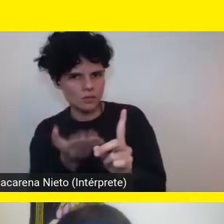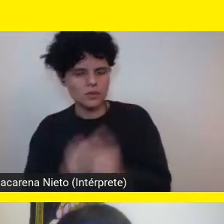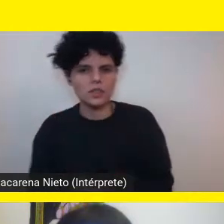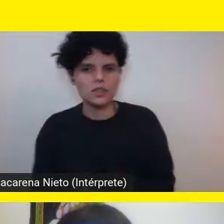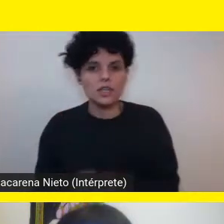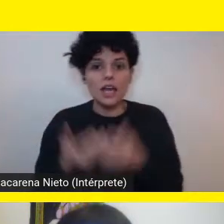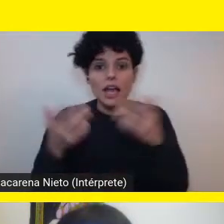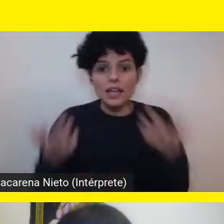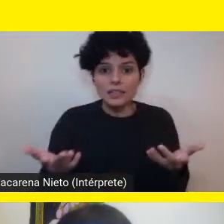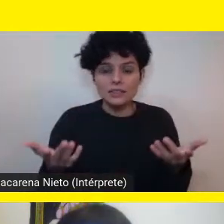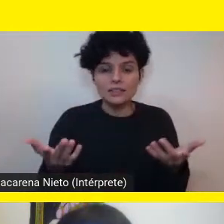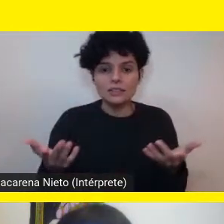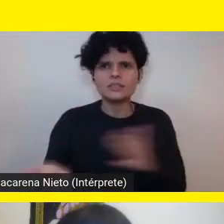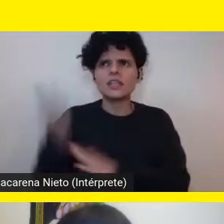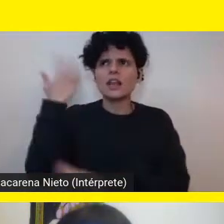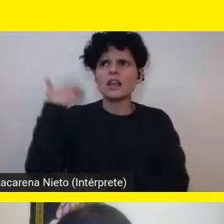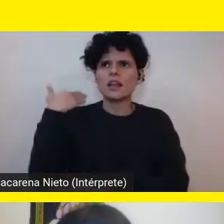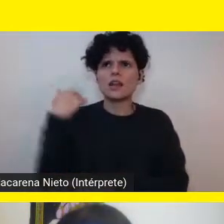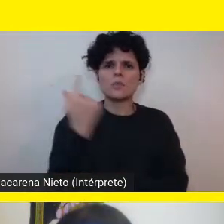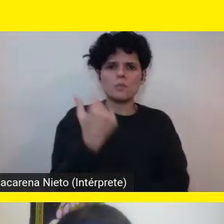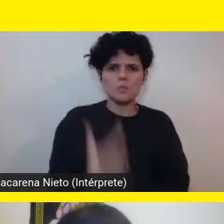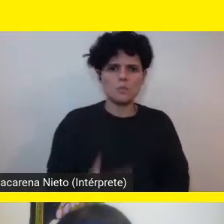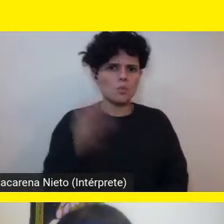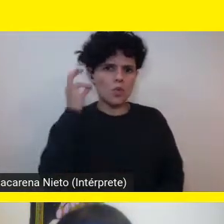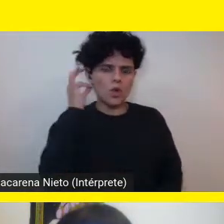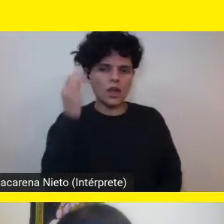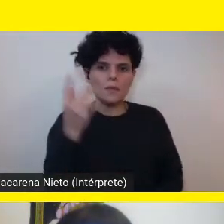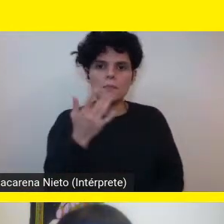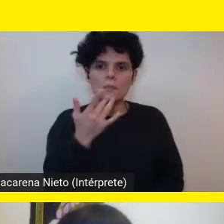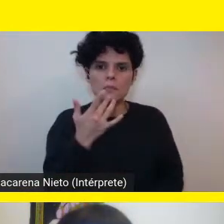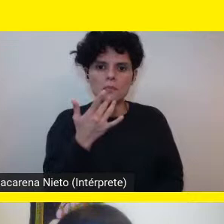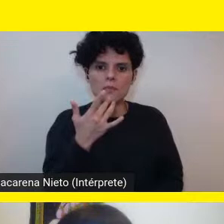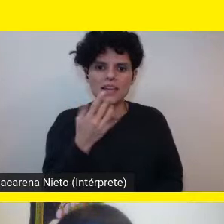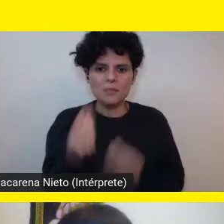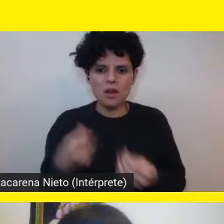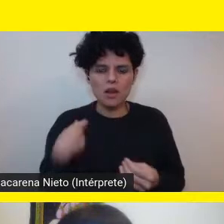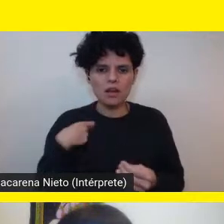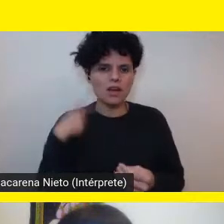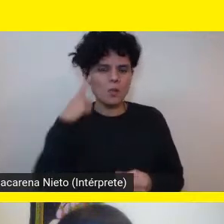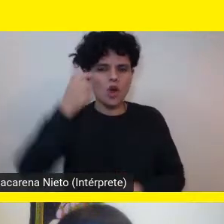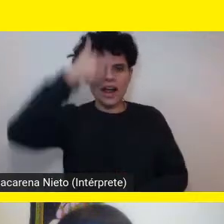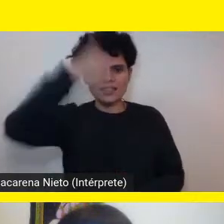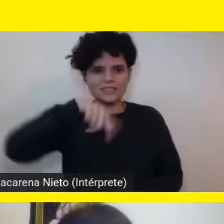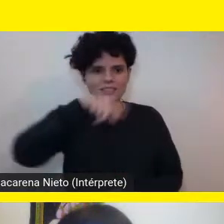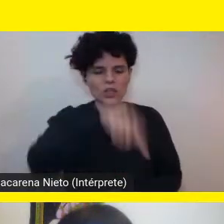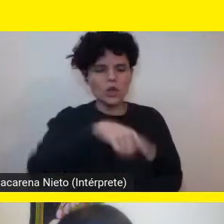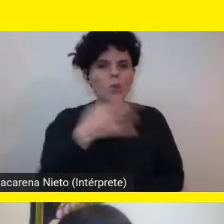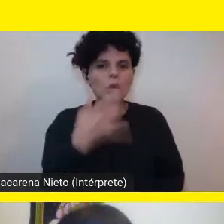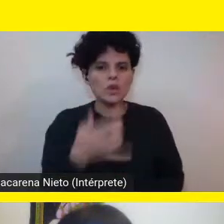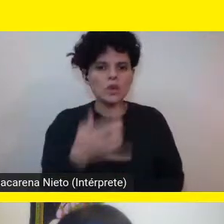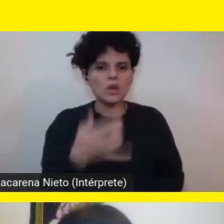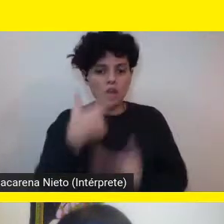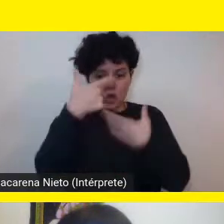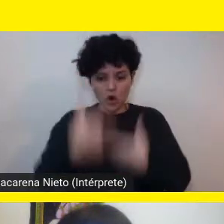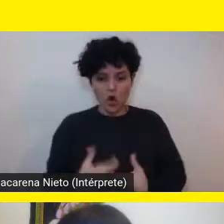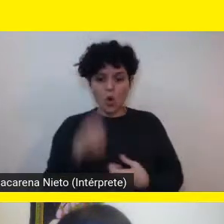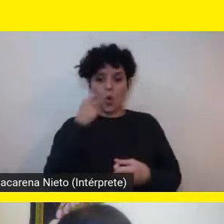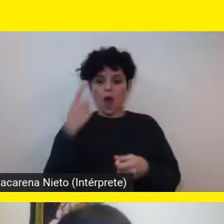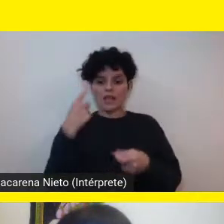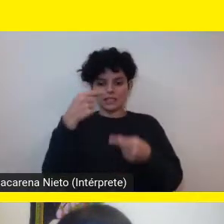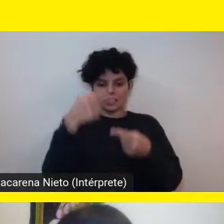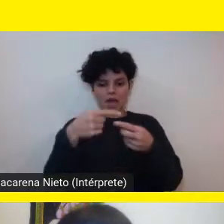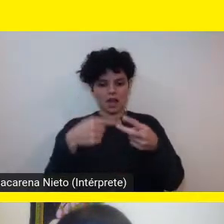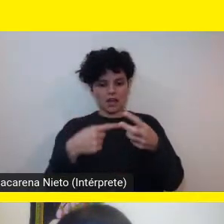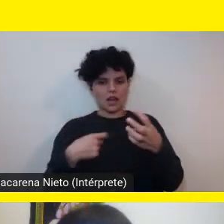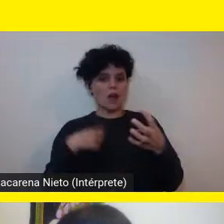se las castigó por no aceptar o por haberse rebelado en su acción contra ese modelo de mujer,